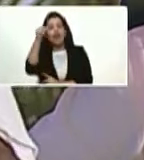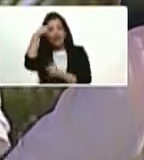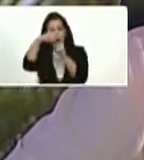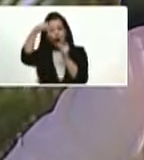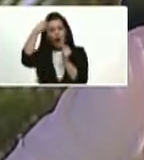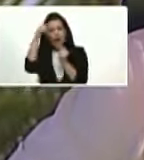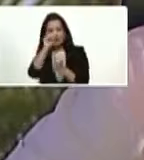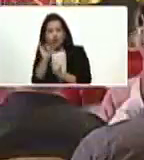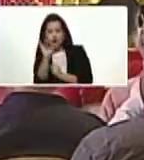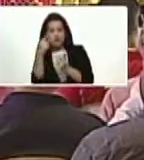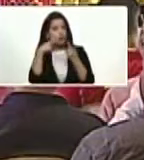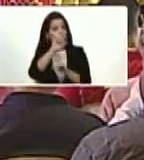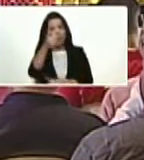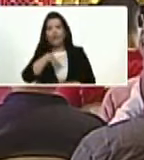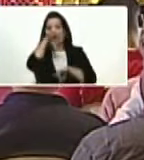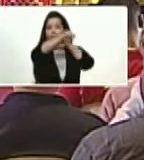sustituir